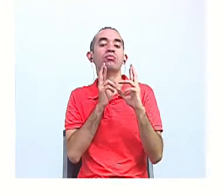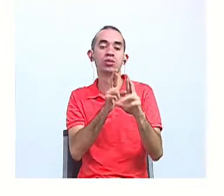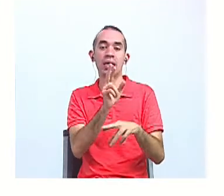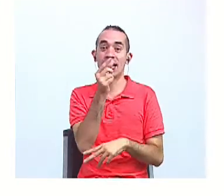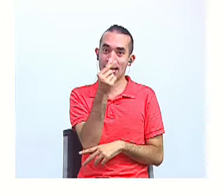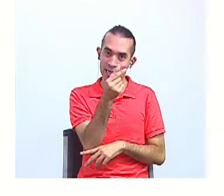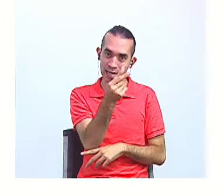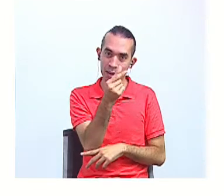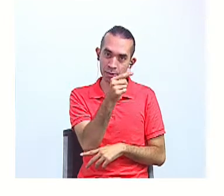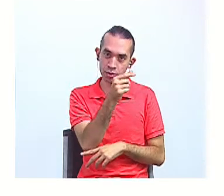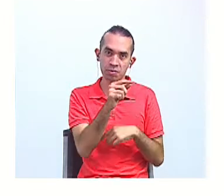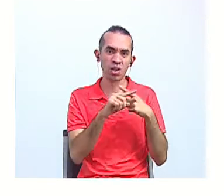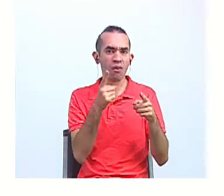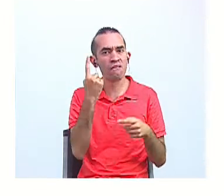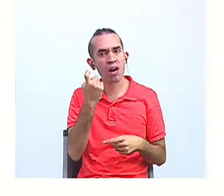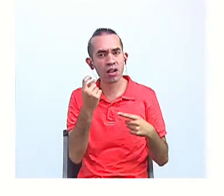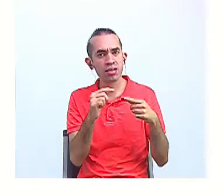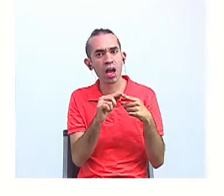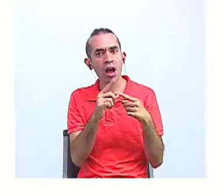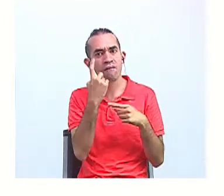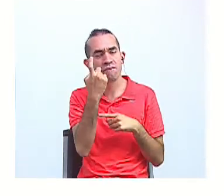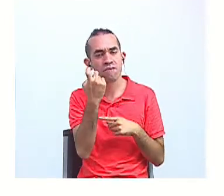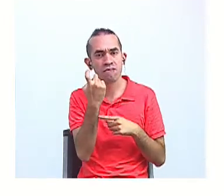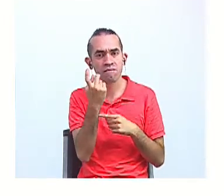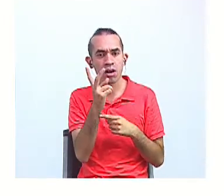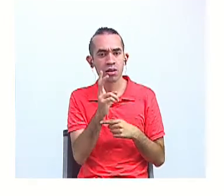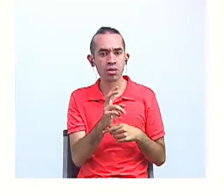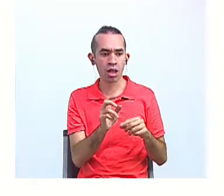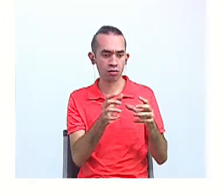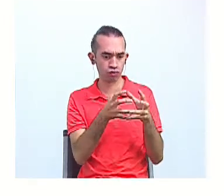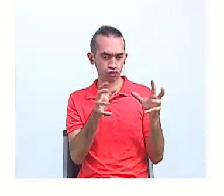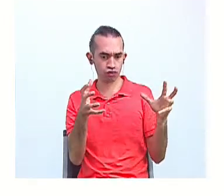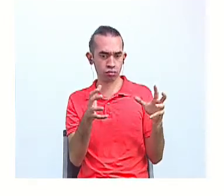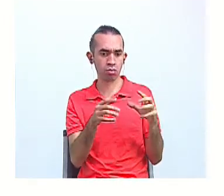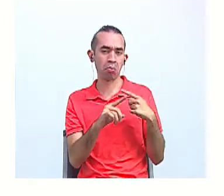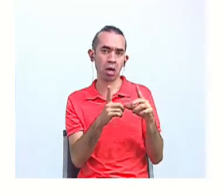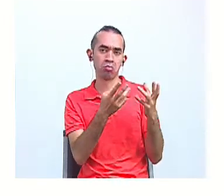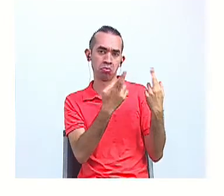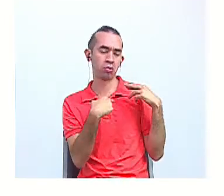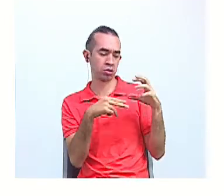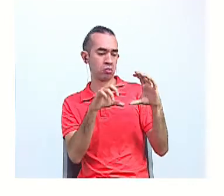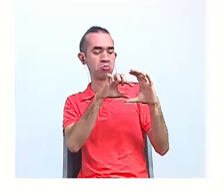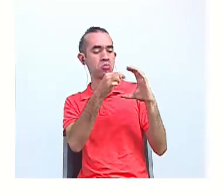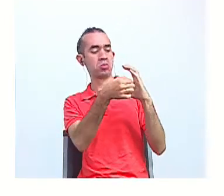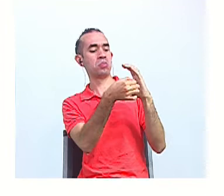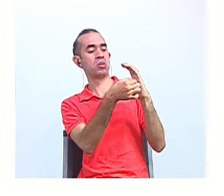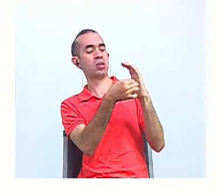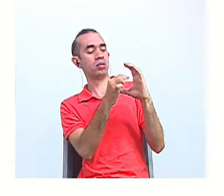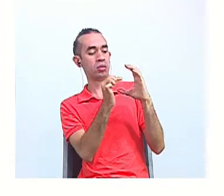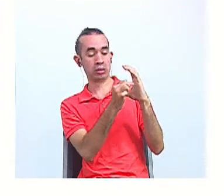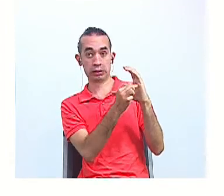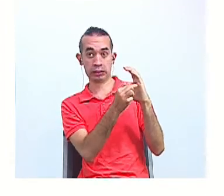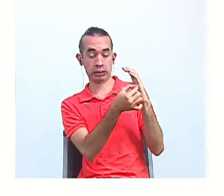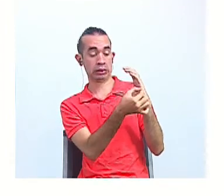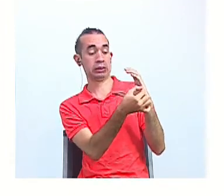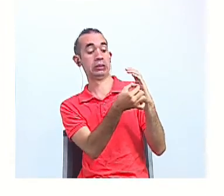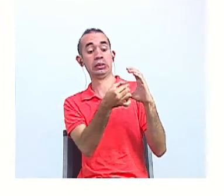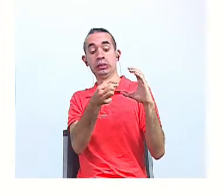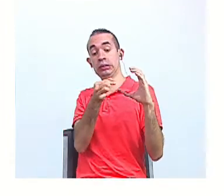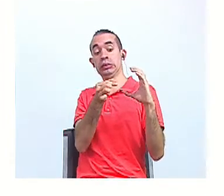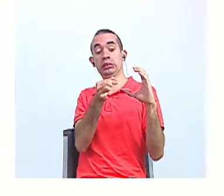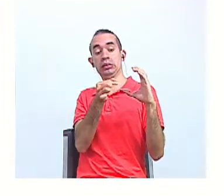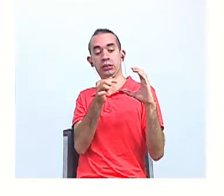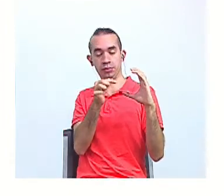pero no obtuvimos el volumen como tal, sino que obtuvimos el diámetro. Y con el diámetro vamos a realizar unas conversiones y